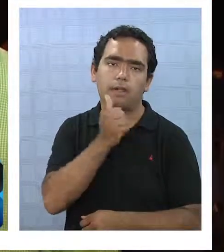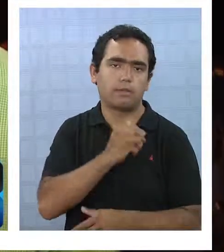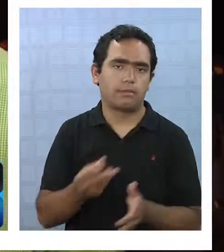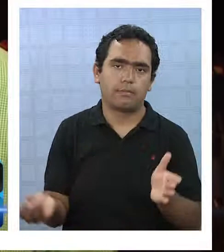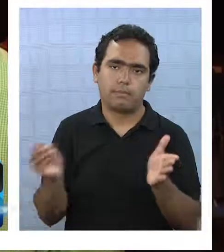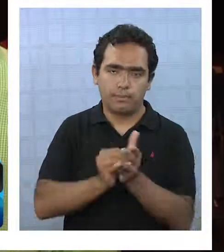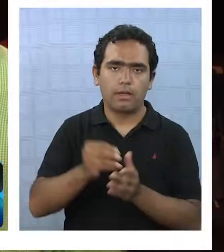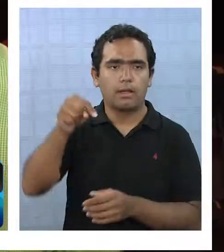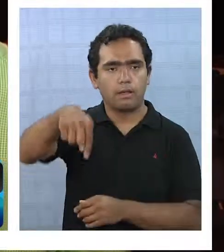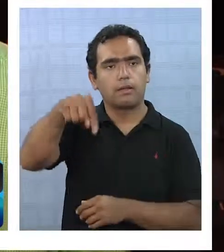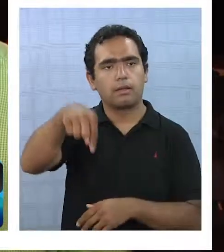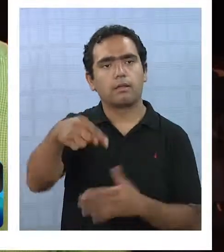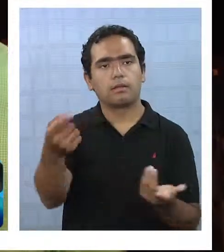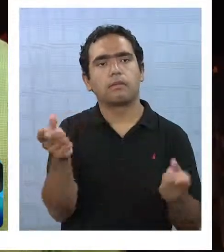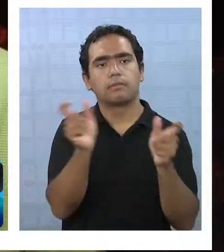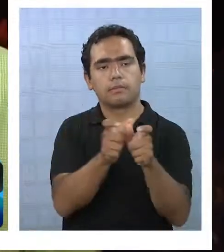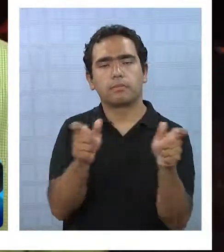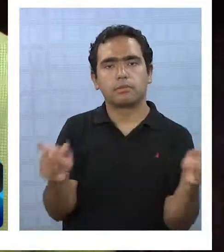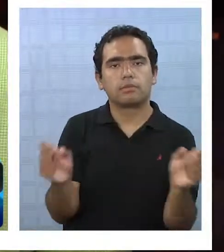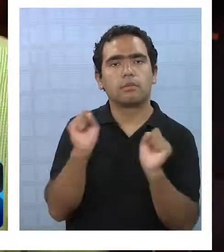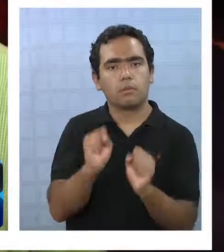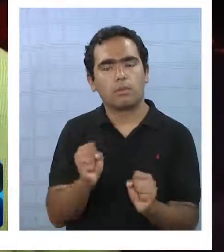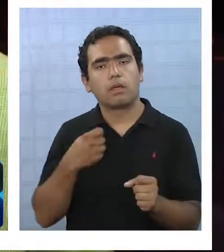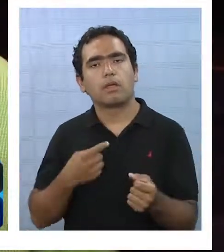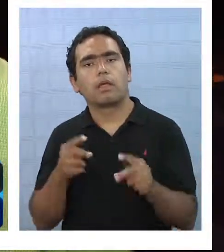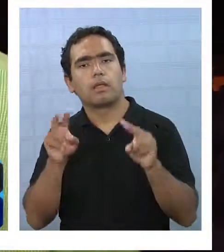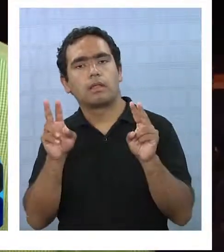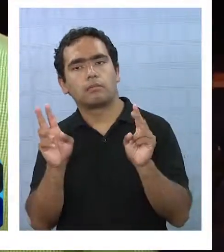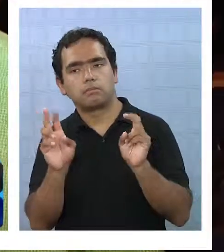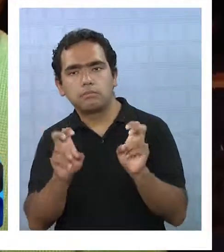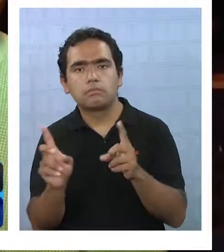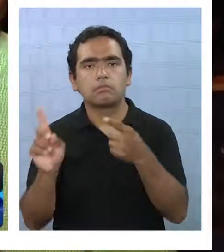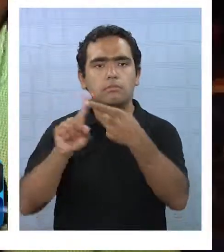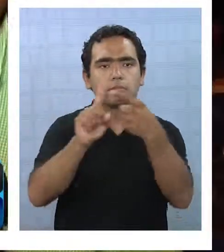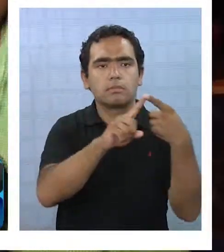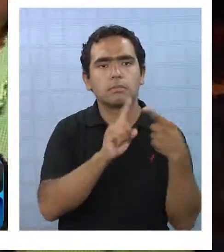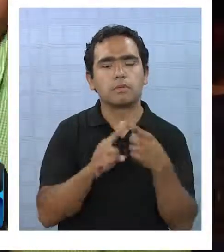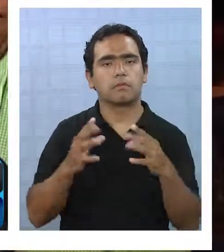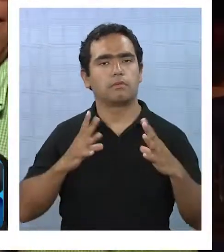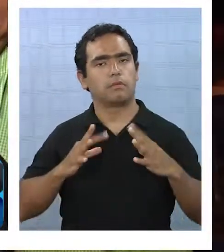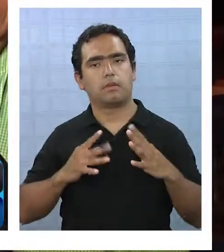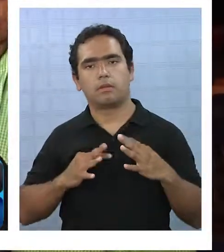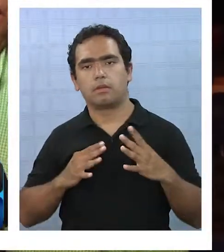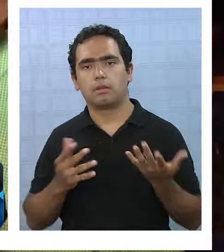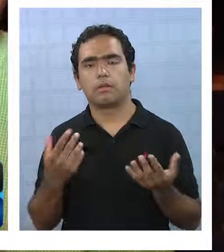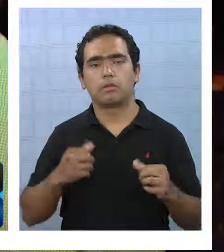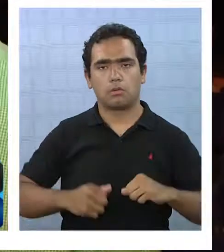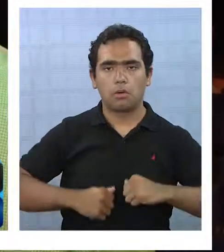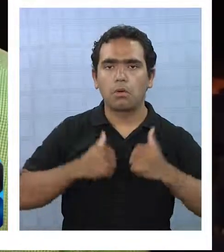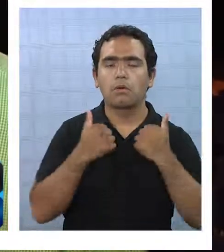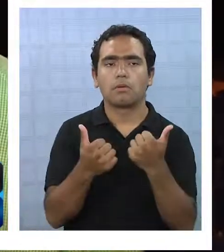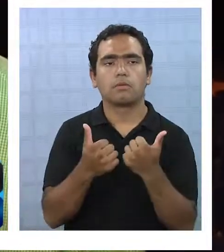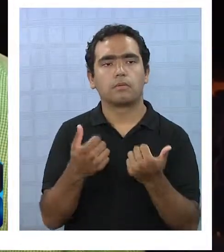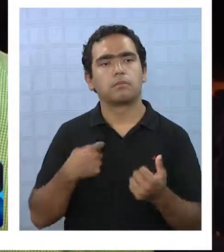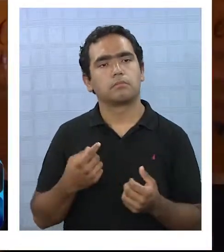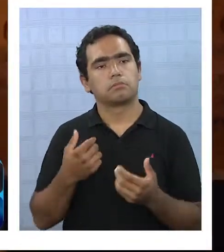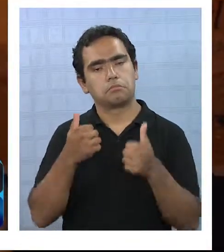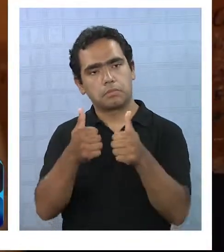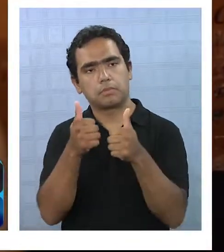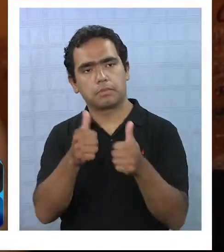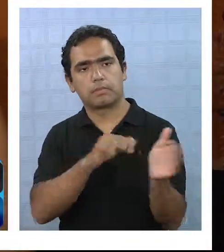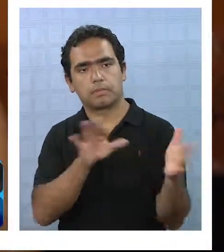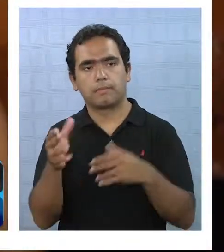manifestaciones, que la gente se pueda interpretar y relacionar con la arte. Contento por Iquique, contento por los jóvenes, lo encontré espectacular.